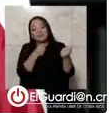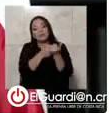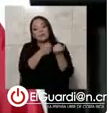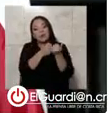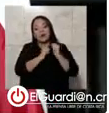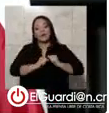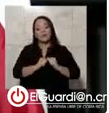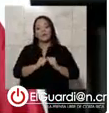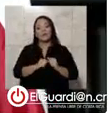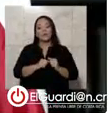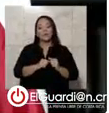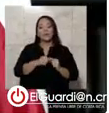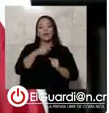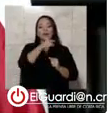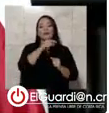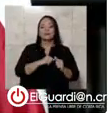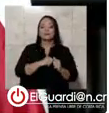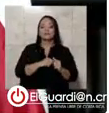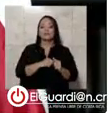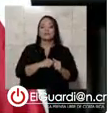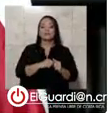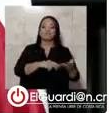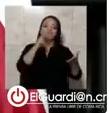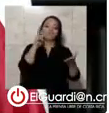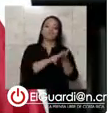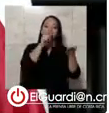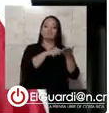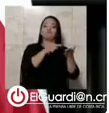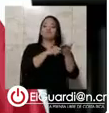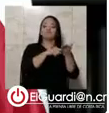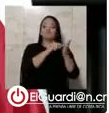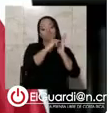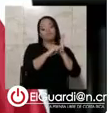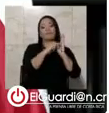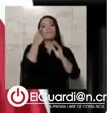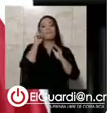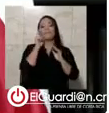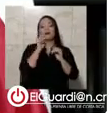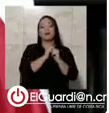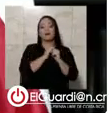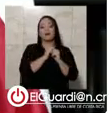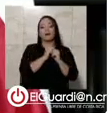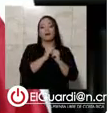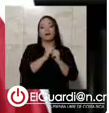la parte de las rentas pasivas en el extranjero,